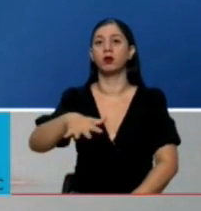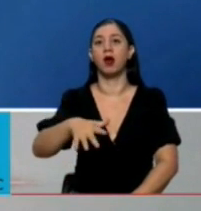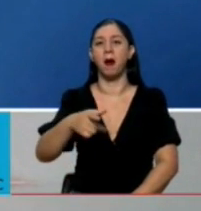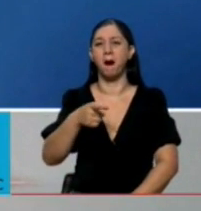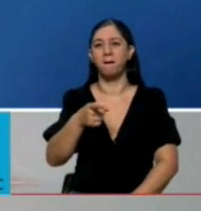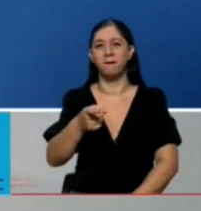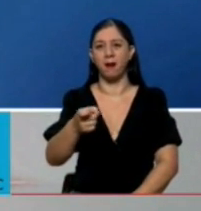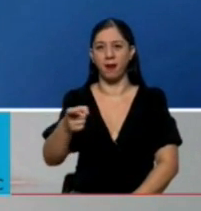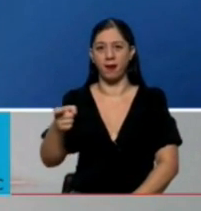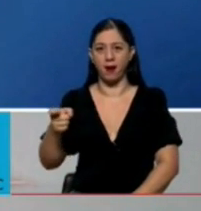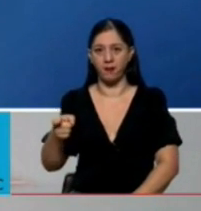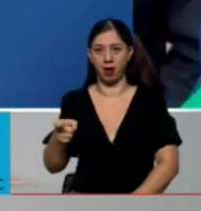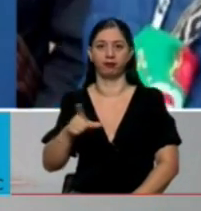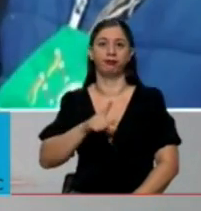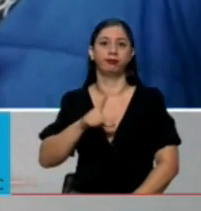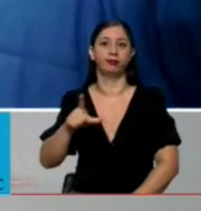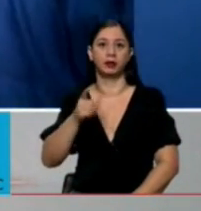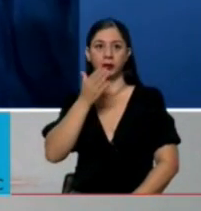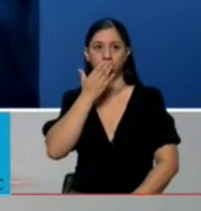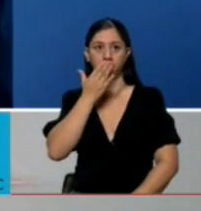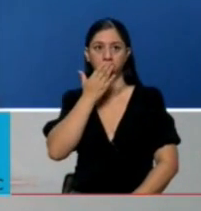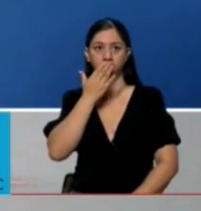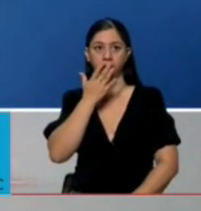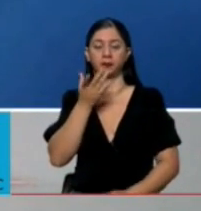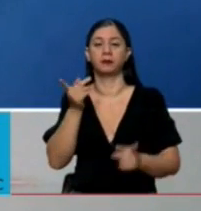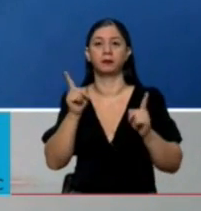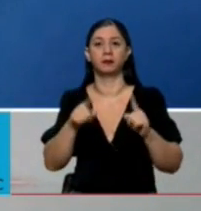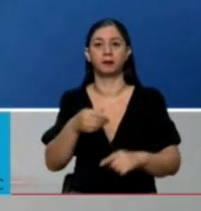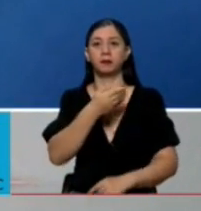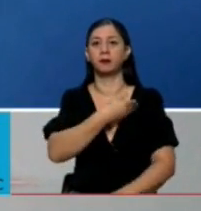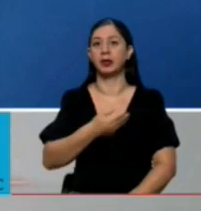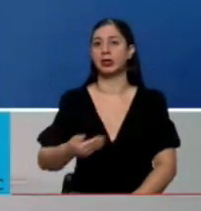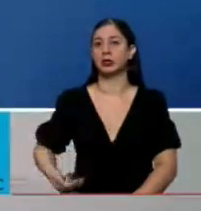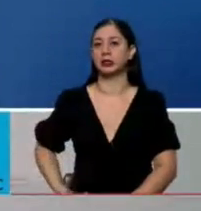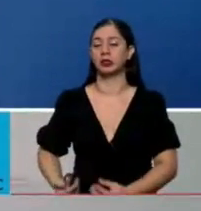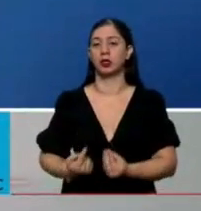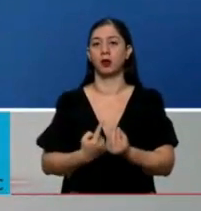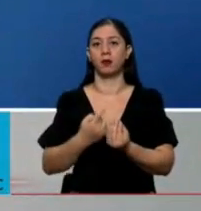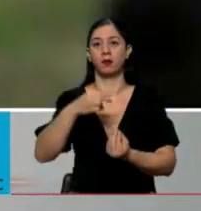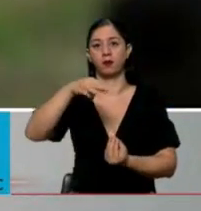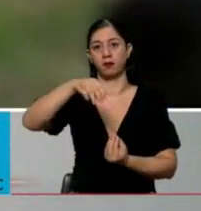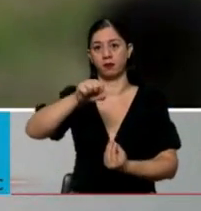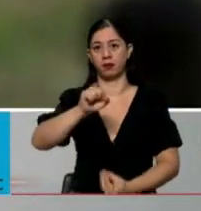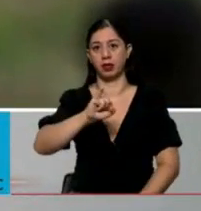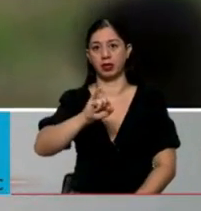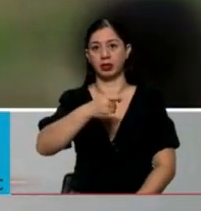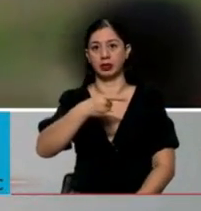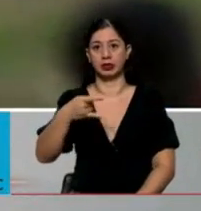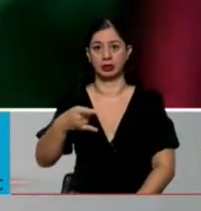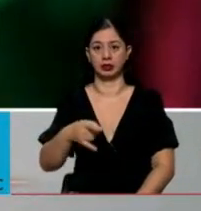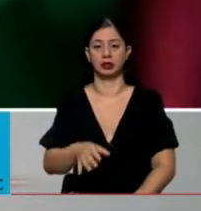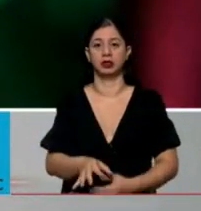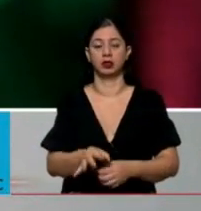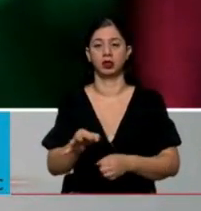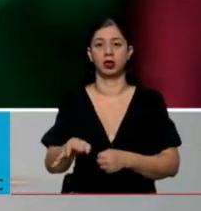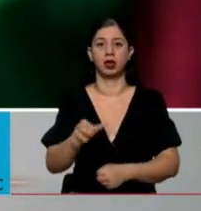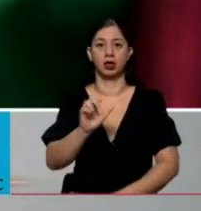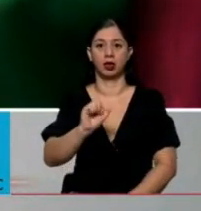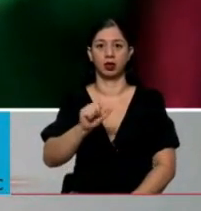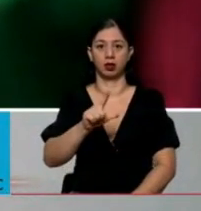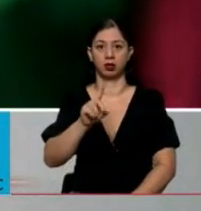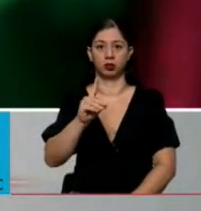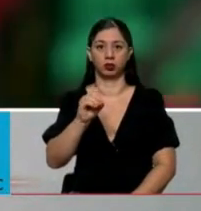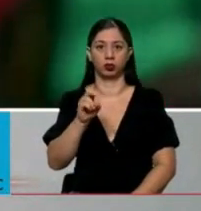le dispararon al líder indígena, quien era además el presidente del partido político MAIS, en Caldono y ex consejero